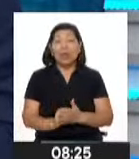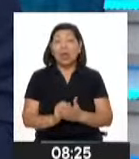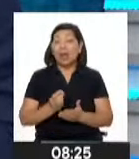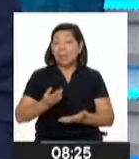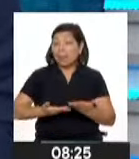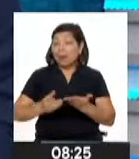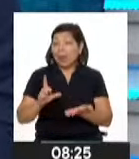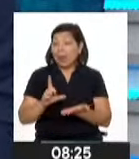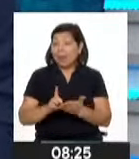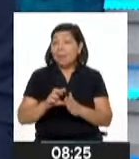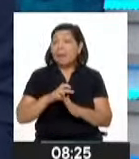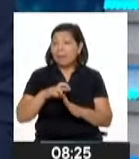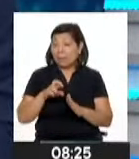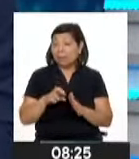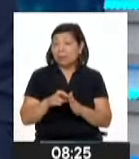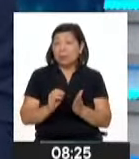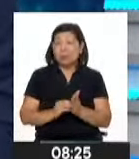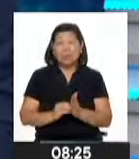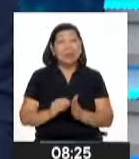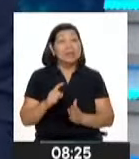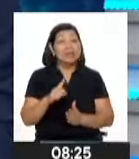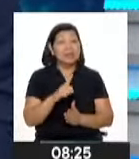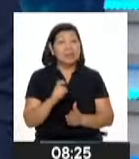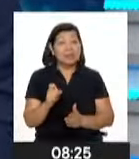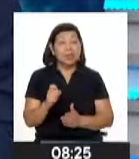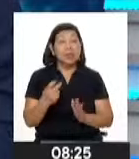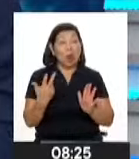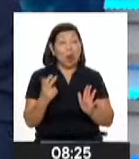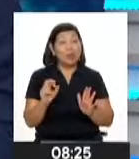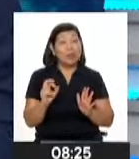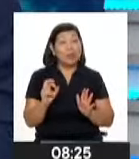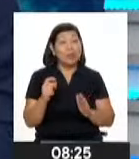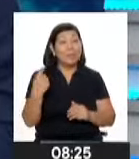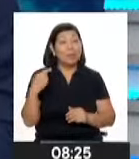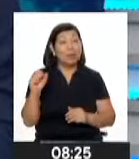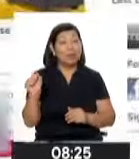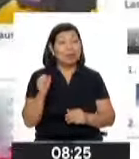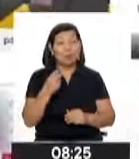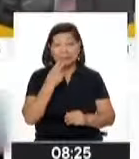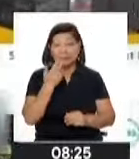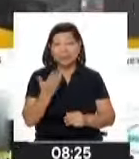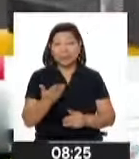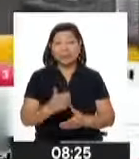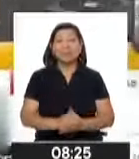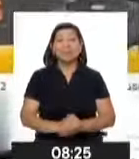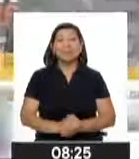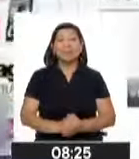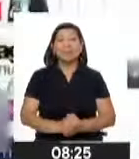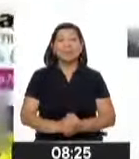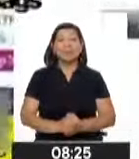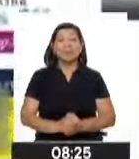Comercio de Lima proyecta ventas por más de 180 millones de soles. Vamos a ver.